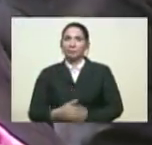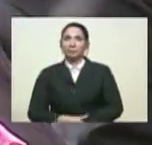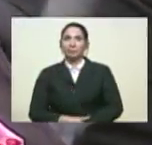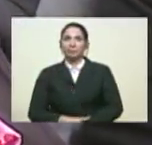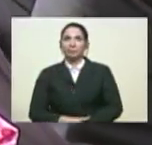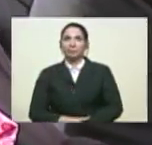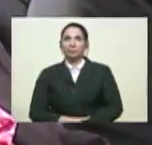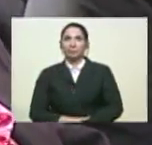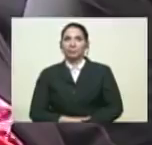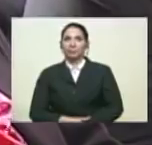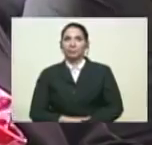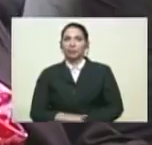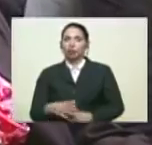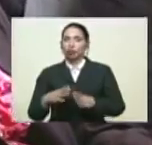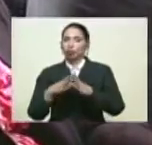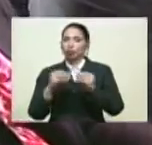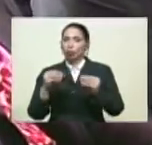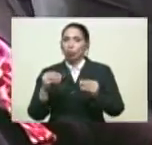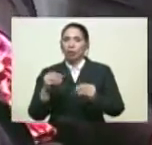prácticamente toda la semana,